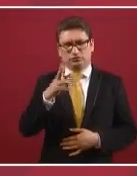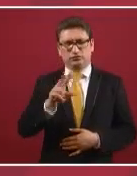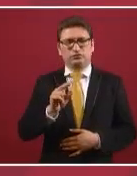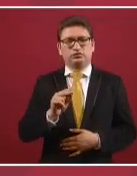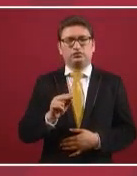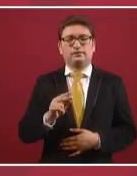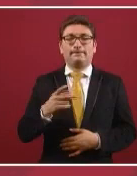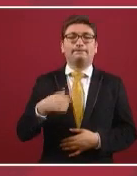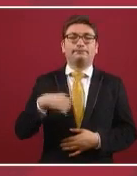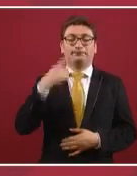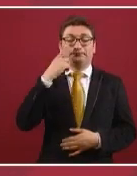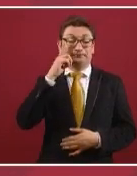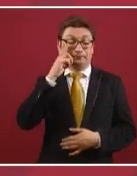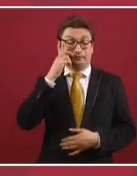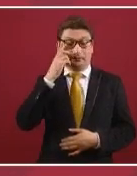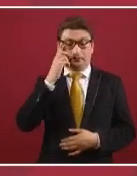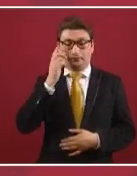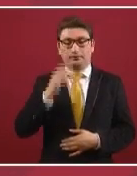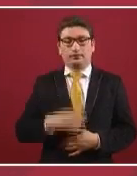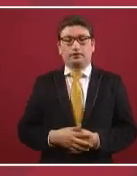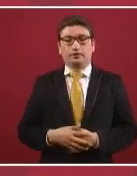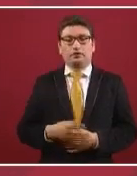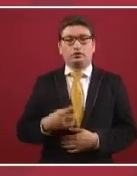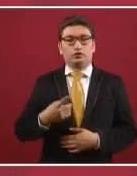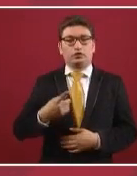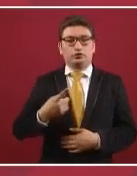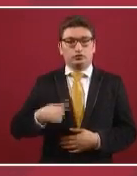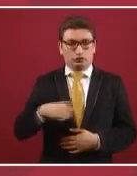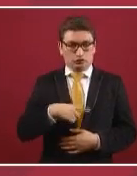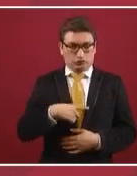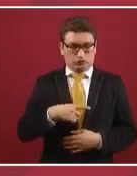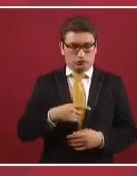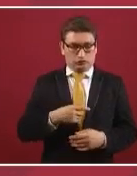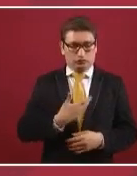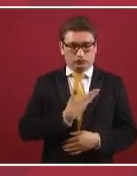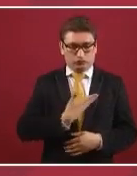que nosotros llegamos aquí